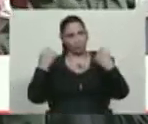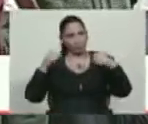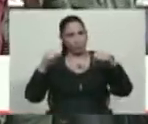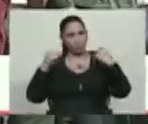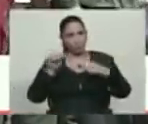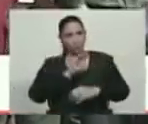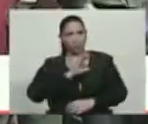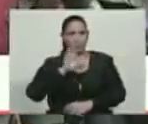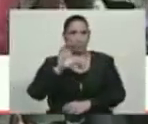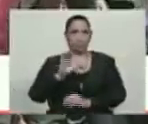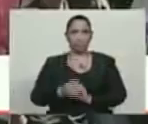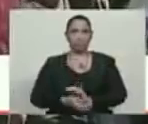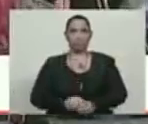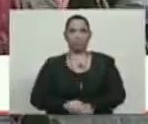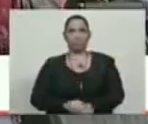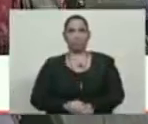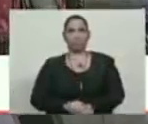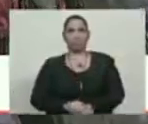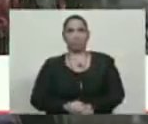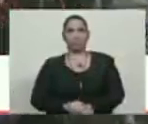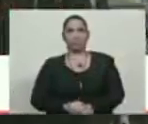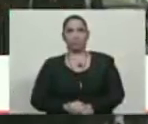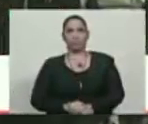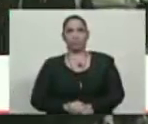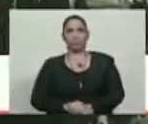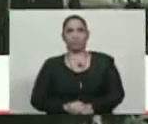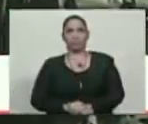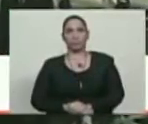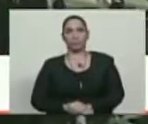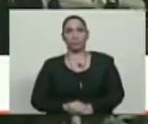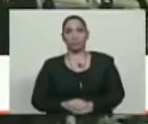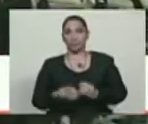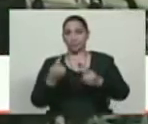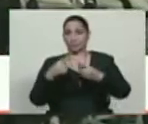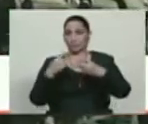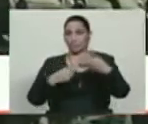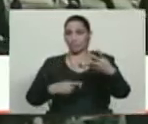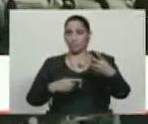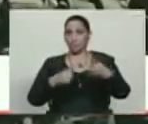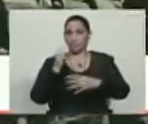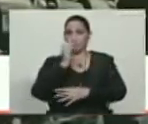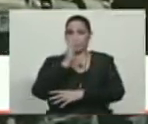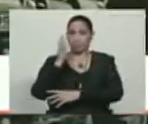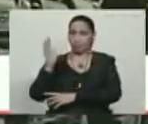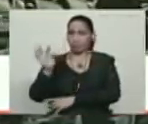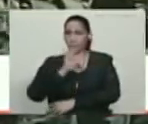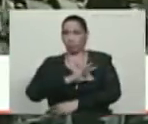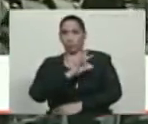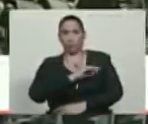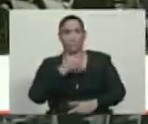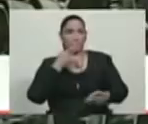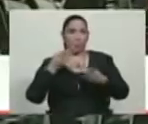soberanía. En esa cadena de eventos sociales, políticos,